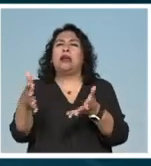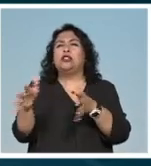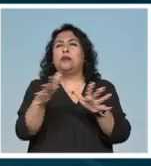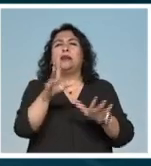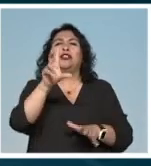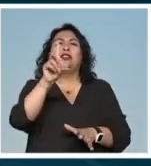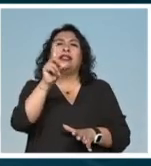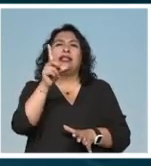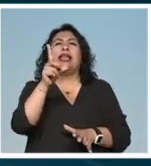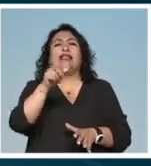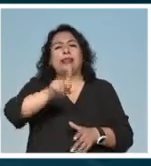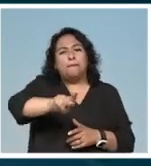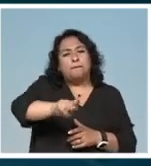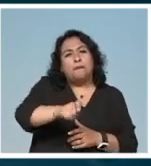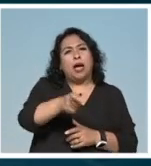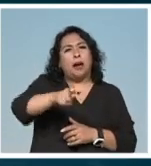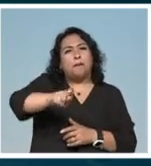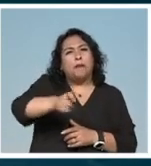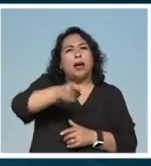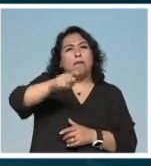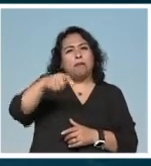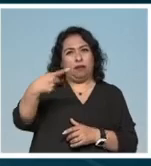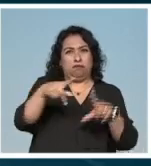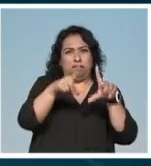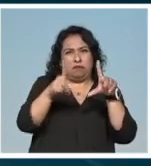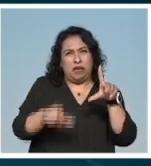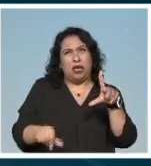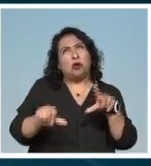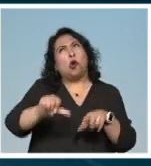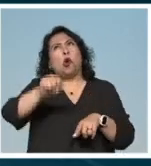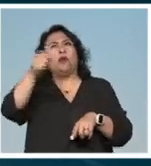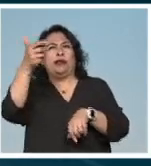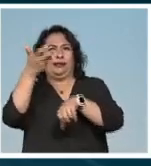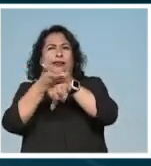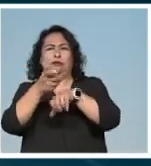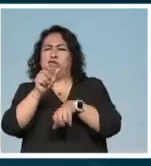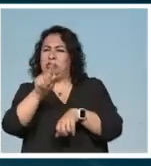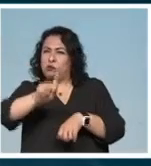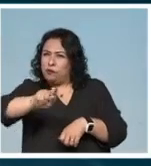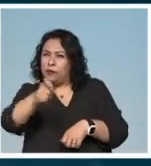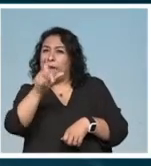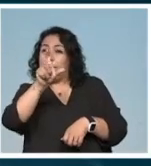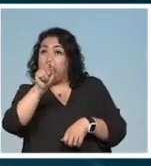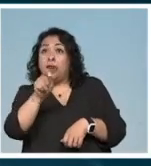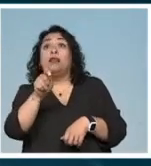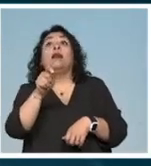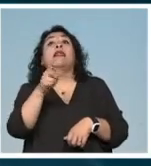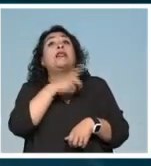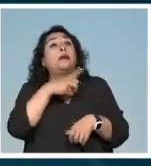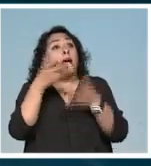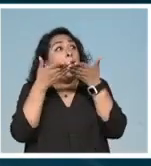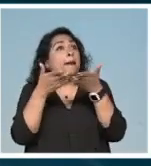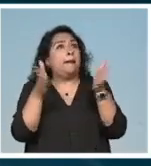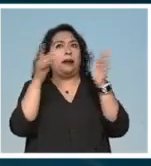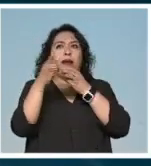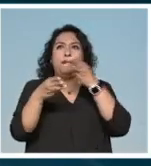de 30 emisoras del país y cuando menos otras 20 en Estados Unidos. Nos hemos tenido que abrir al